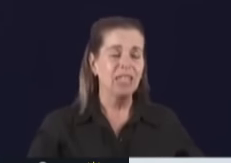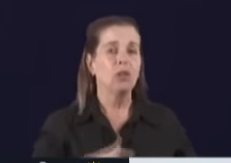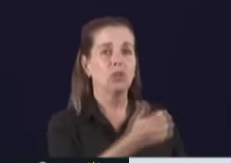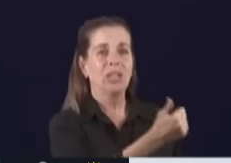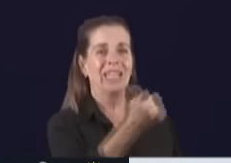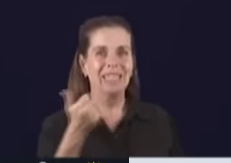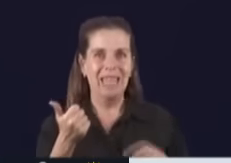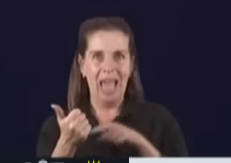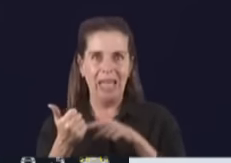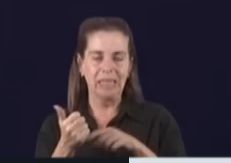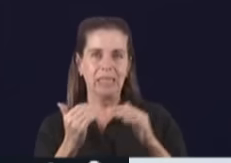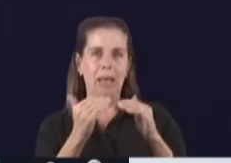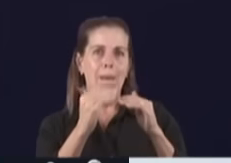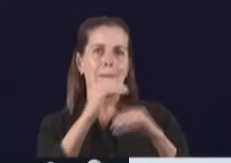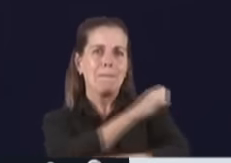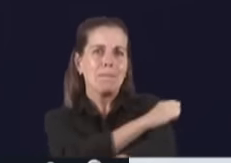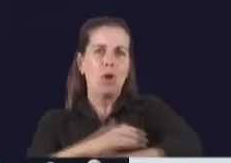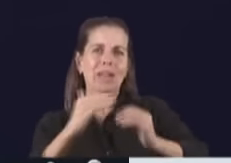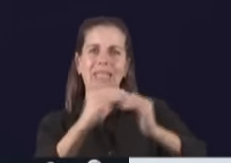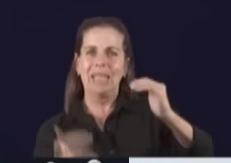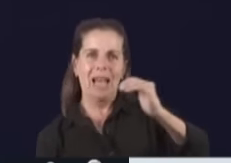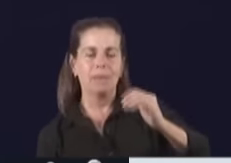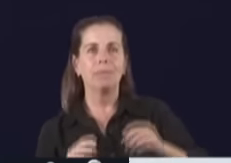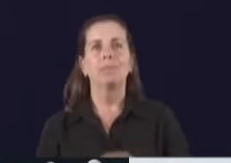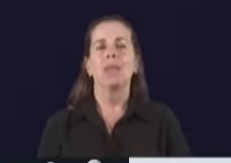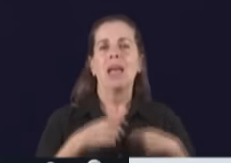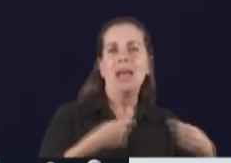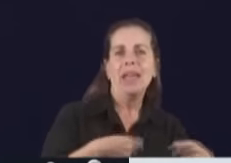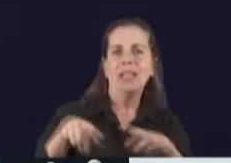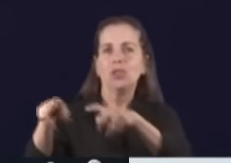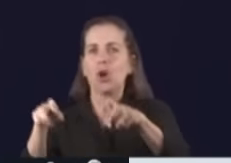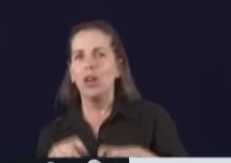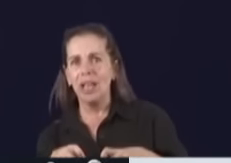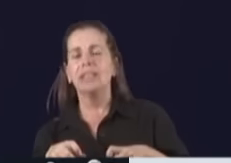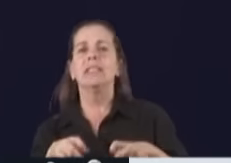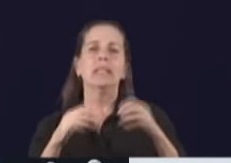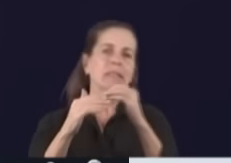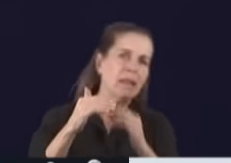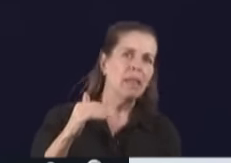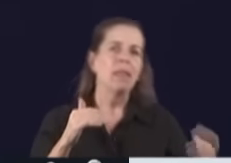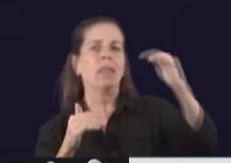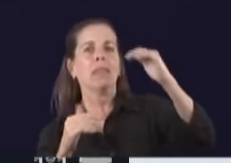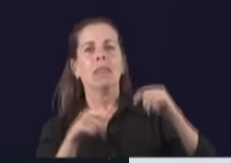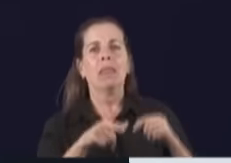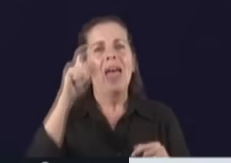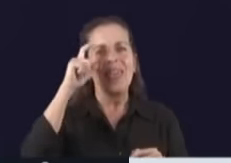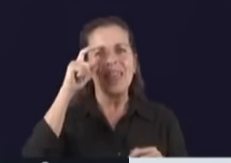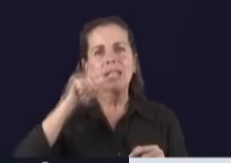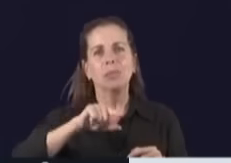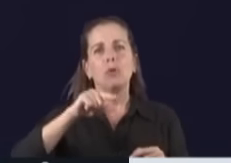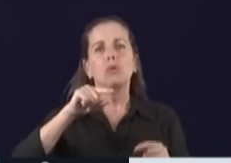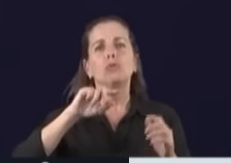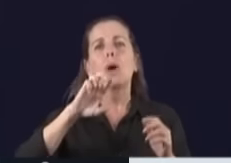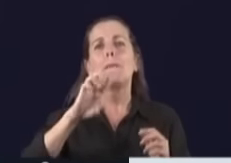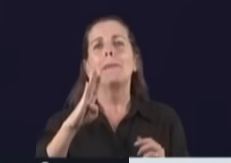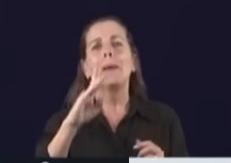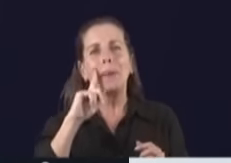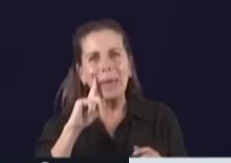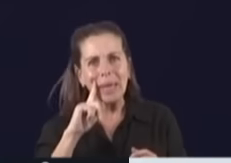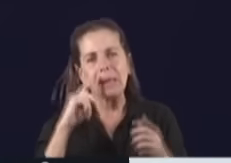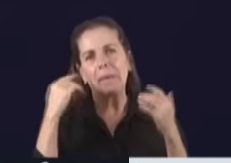de pobreza. El déficit era de 15 puntos del producto, ya lo dijimos varias veces, 10 puntos en el BCRA y